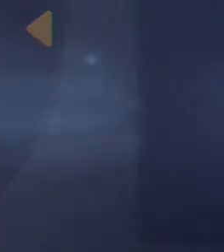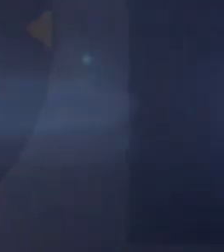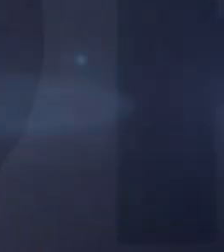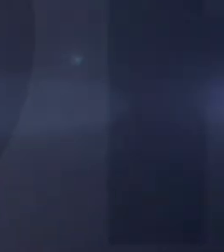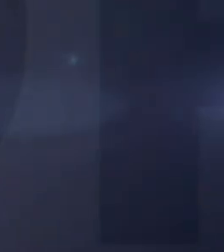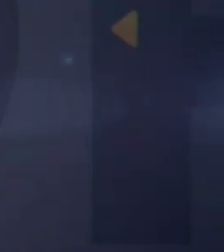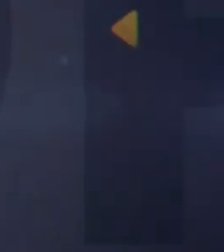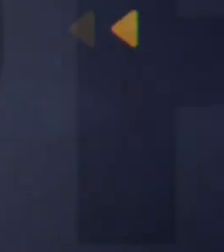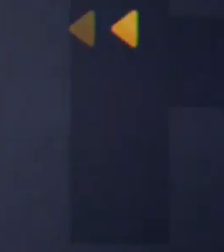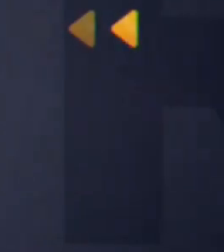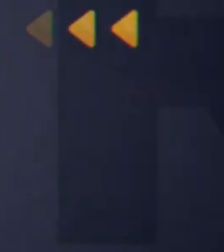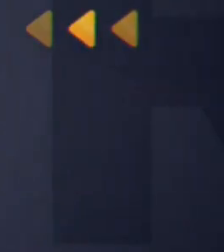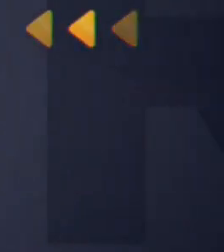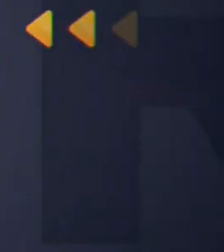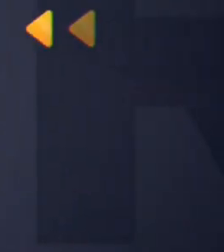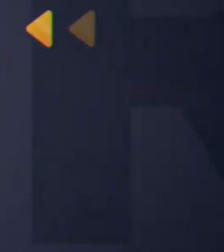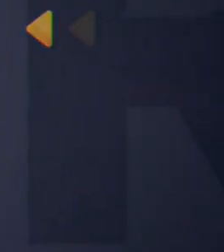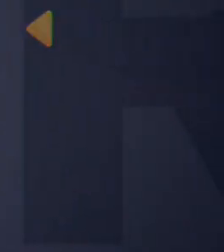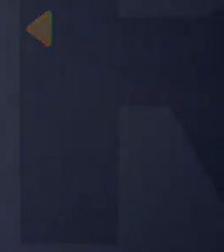Ahora.